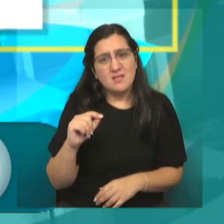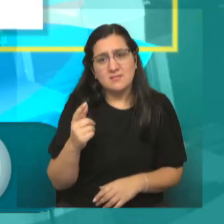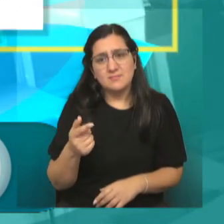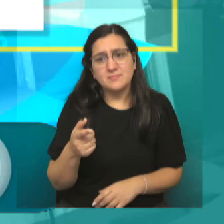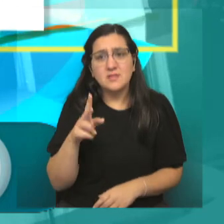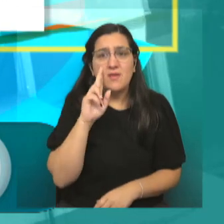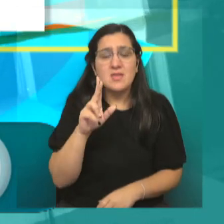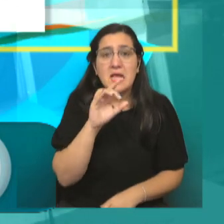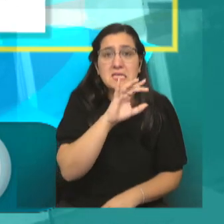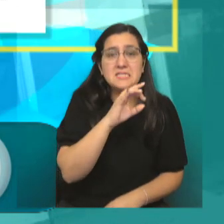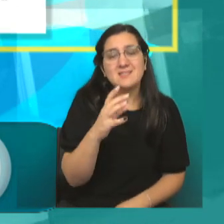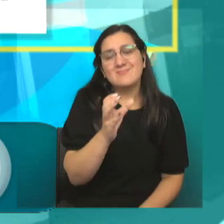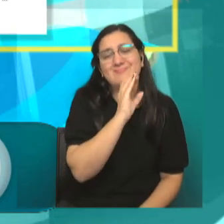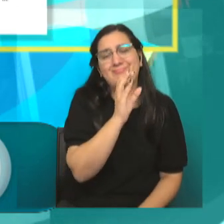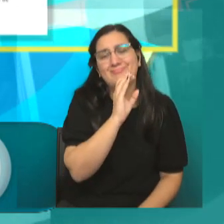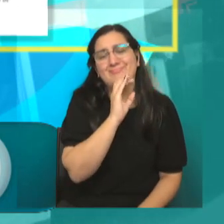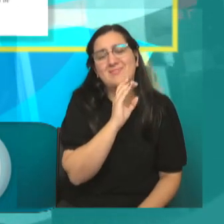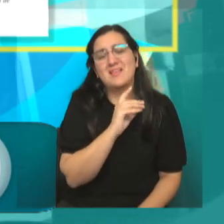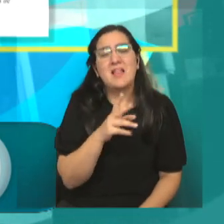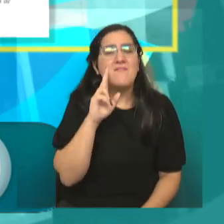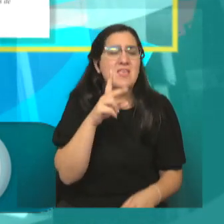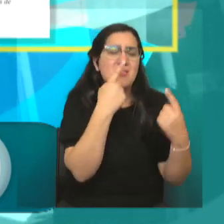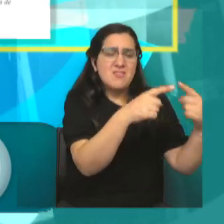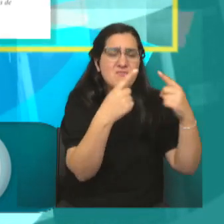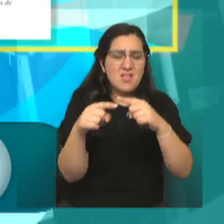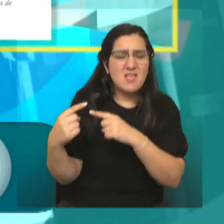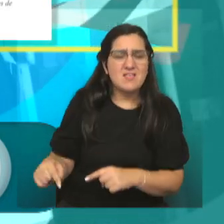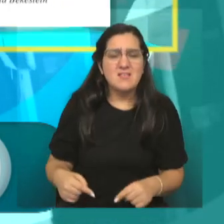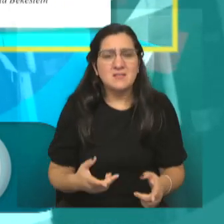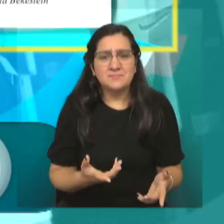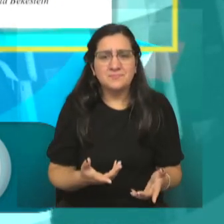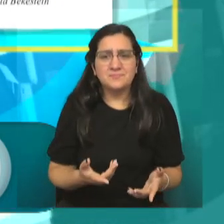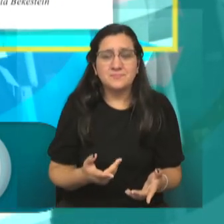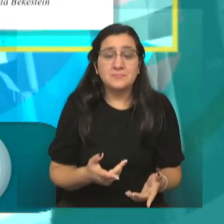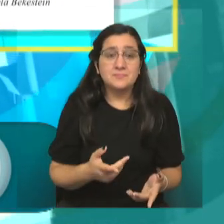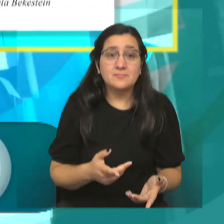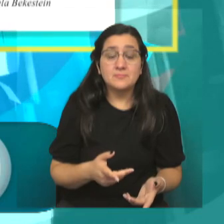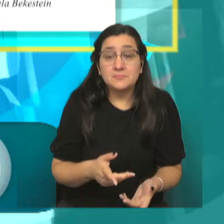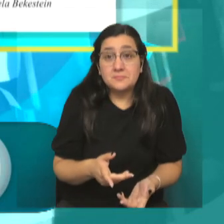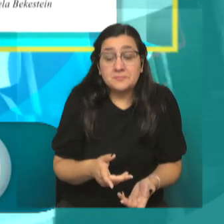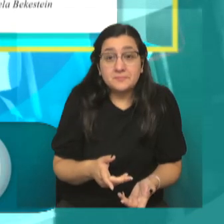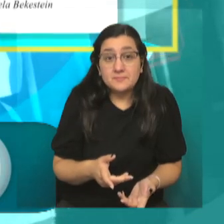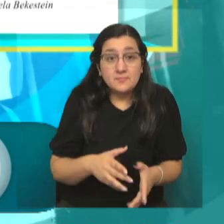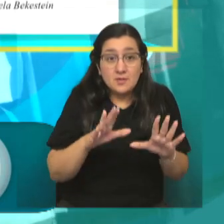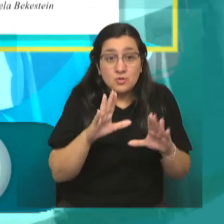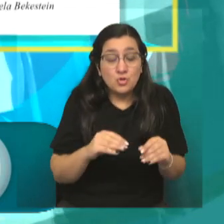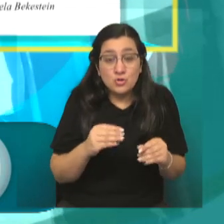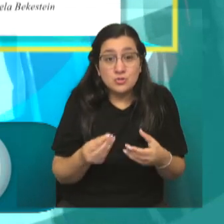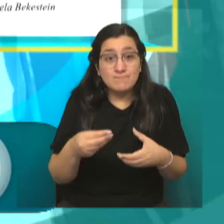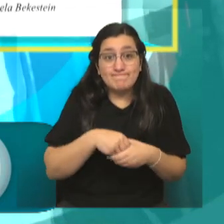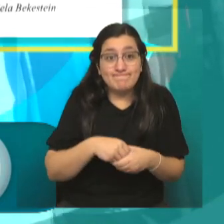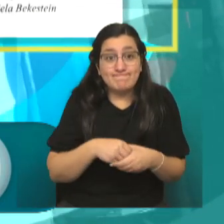veían 15 sainetes, se mataban de la risa, veían la turca, el judío, el polaco, el borracho, etcétera, como personajes muy